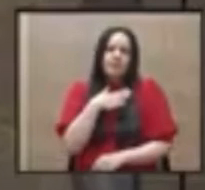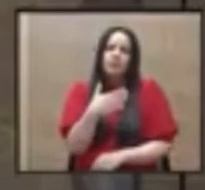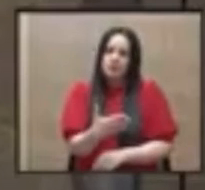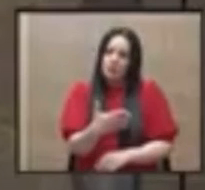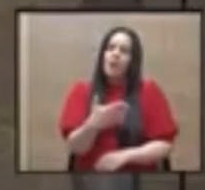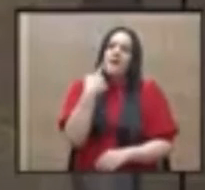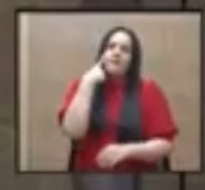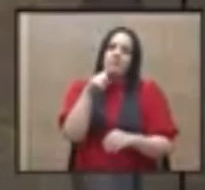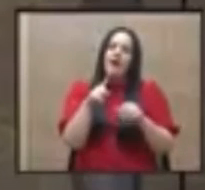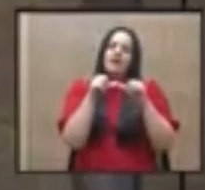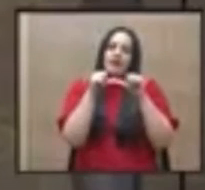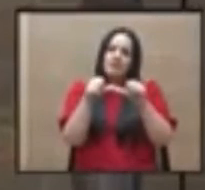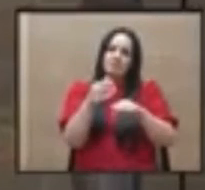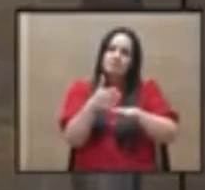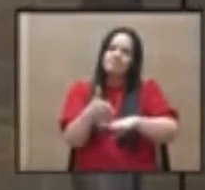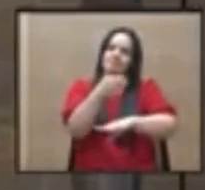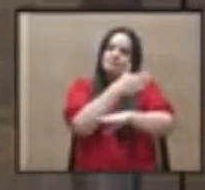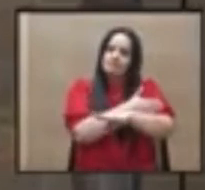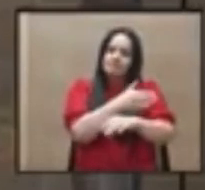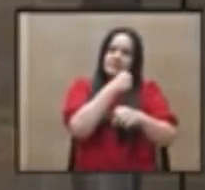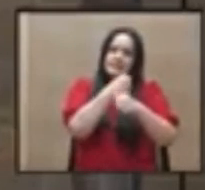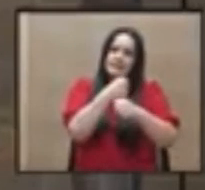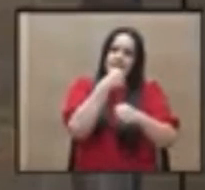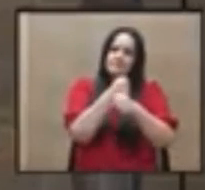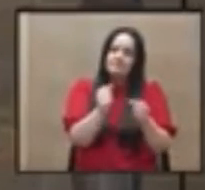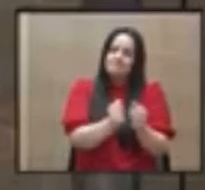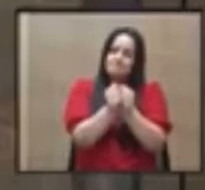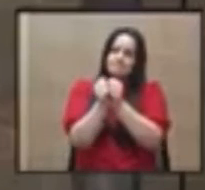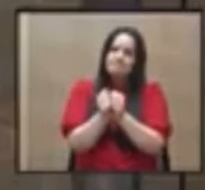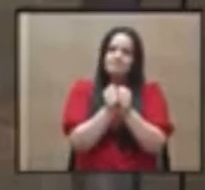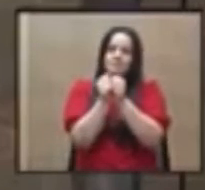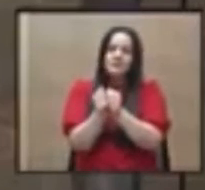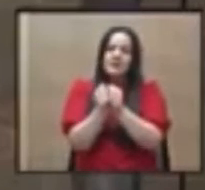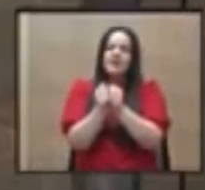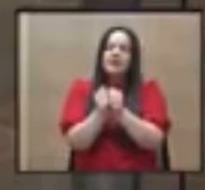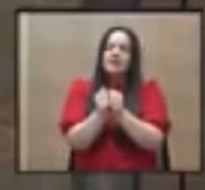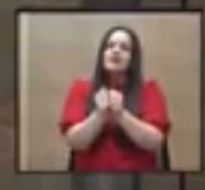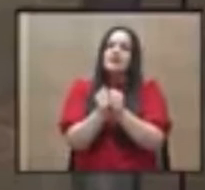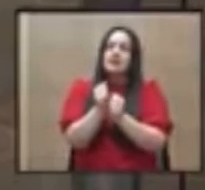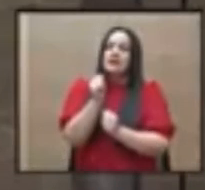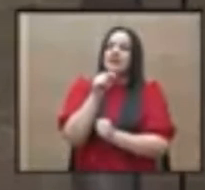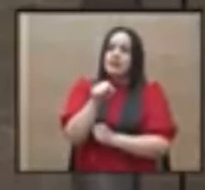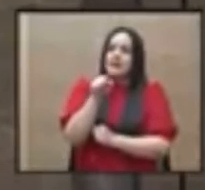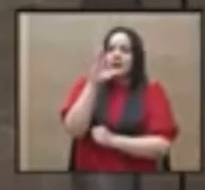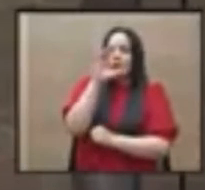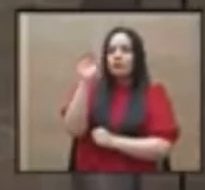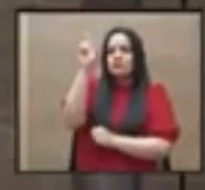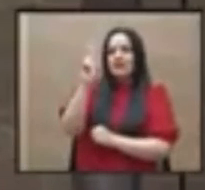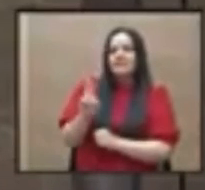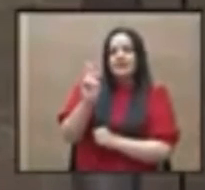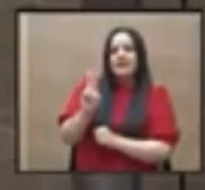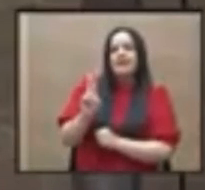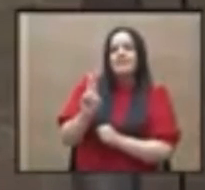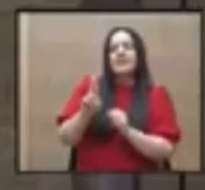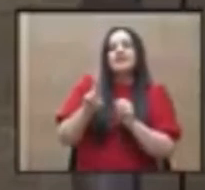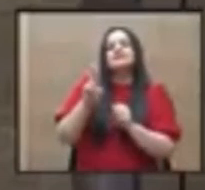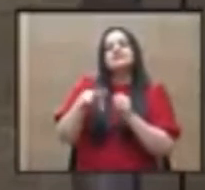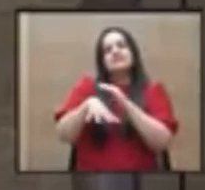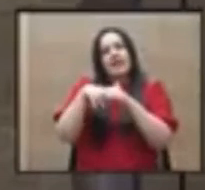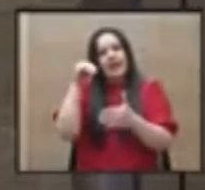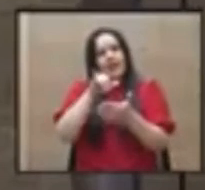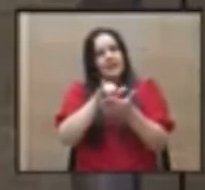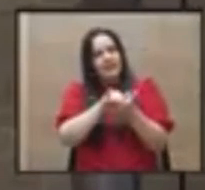avanzar y trabajar en conjunto, poniendo a Costa Rica fuera de esta crisis. La